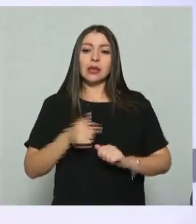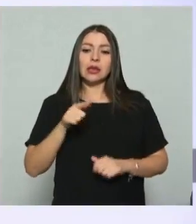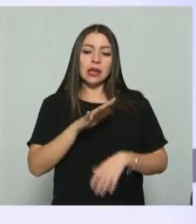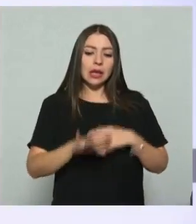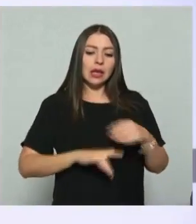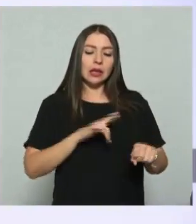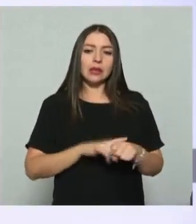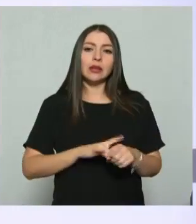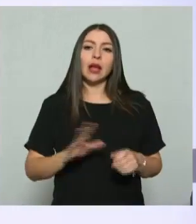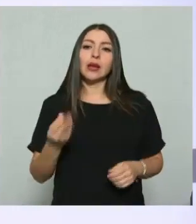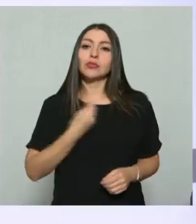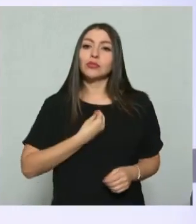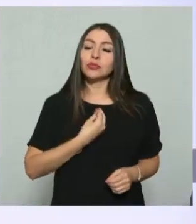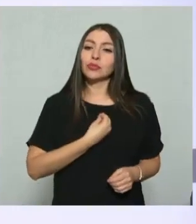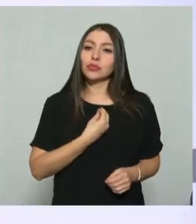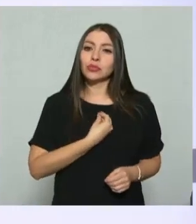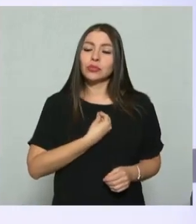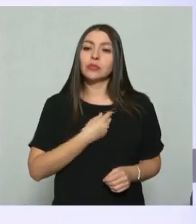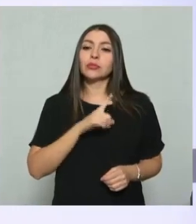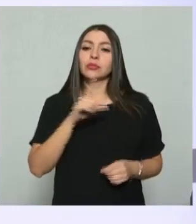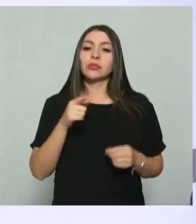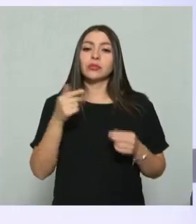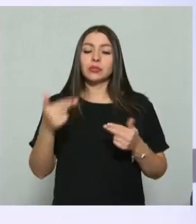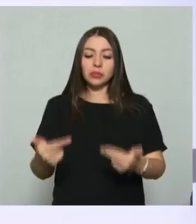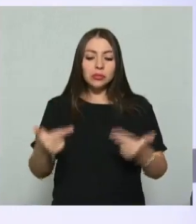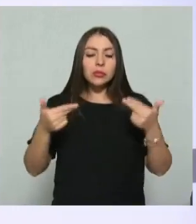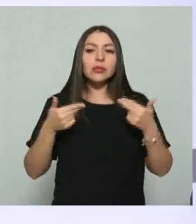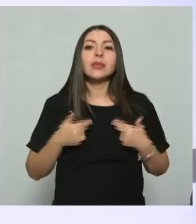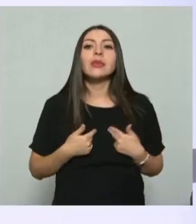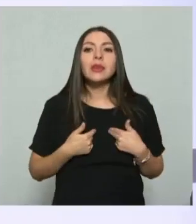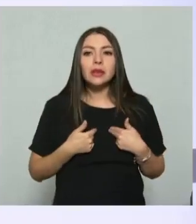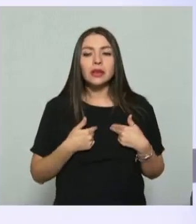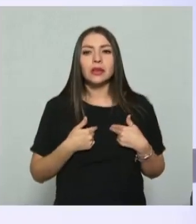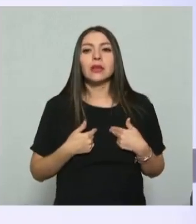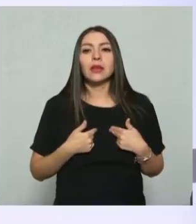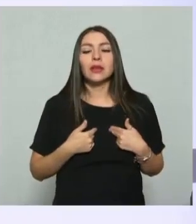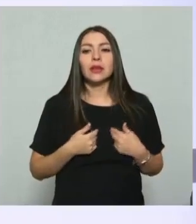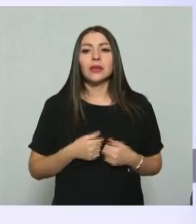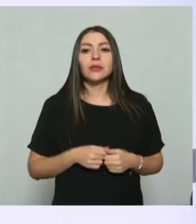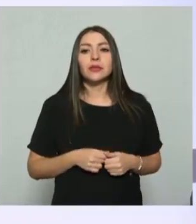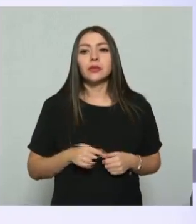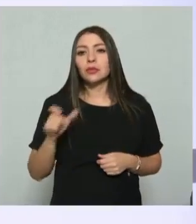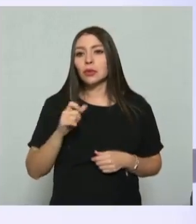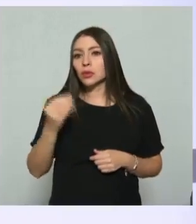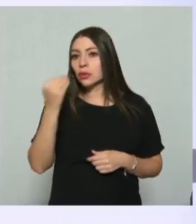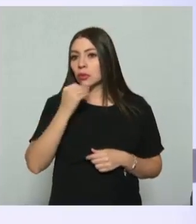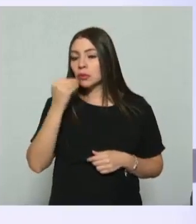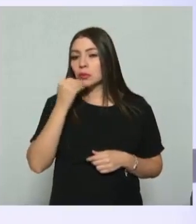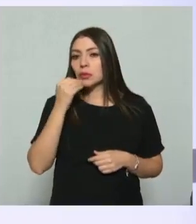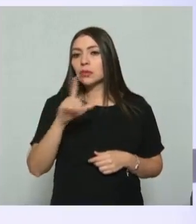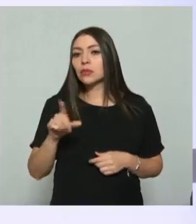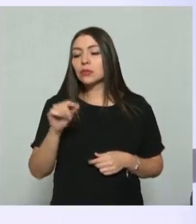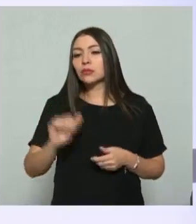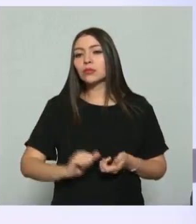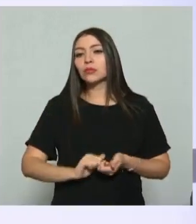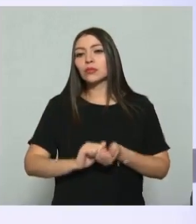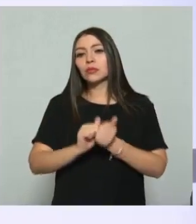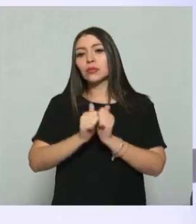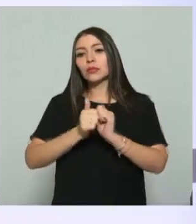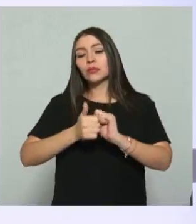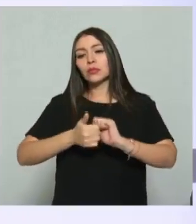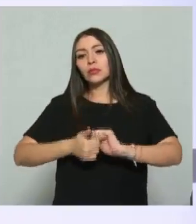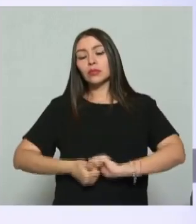fue resistente, lo pasa a nosotros, ¿no? A la hora que lo comemos, y es así como se van